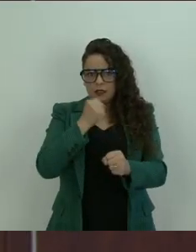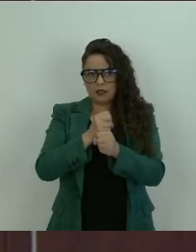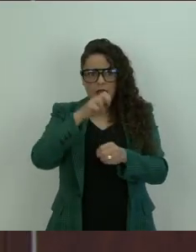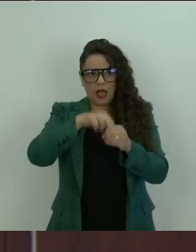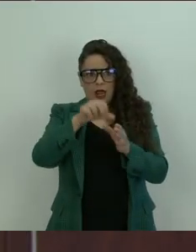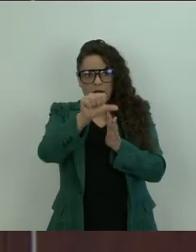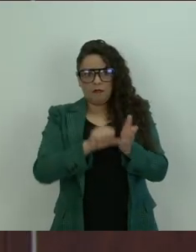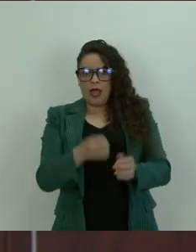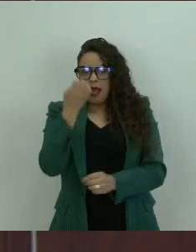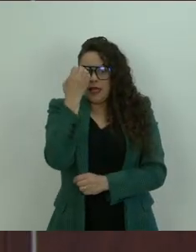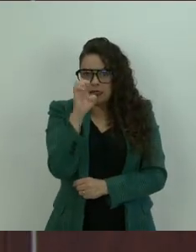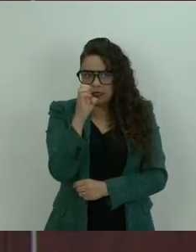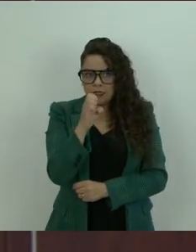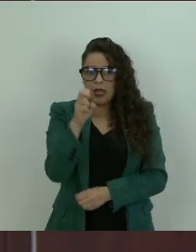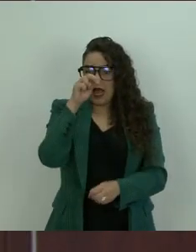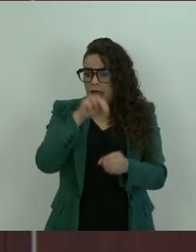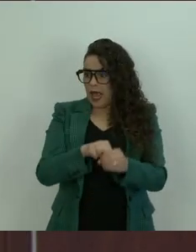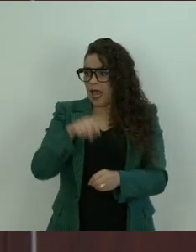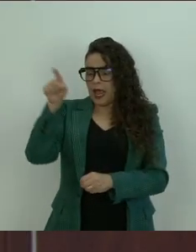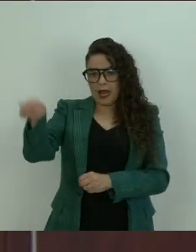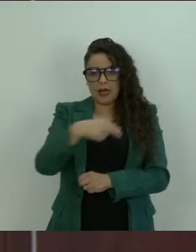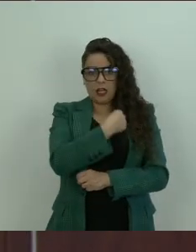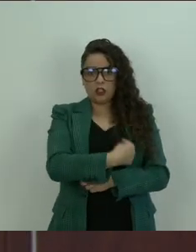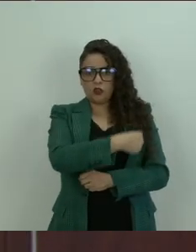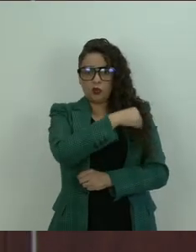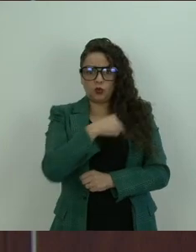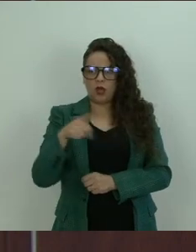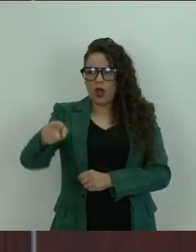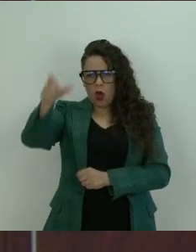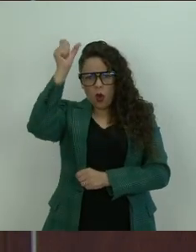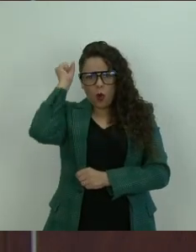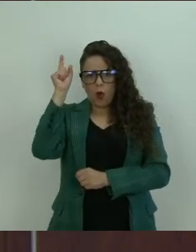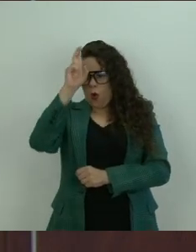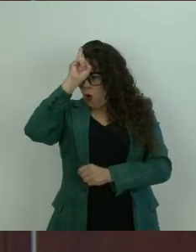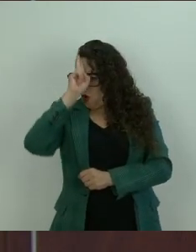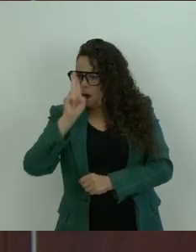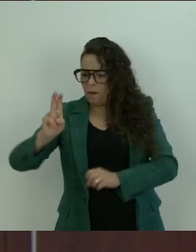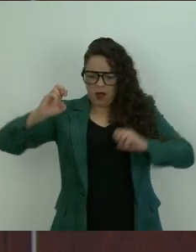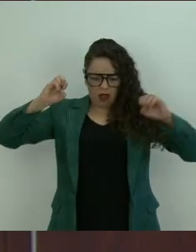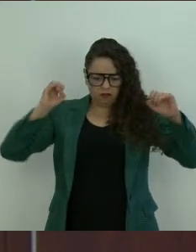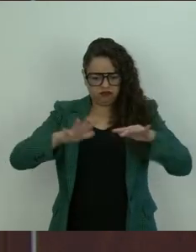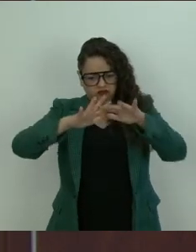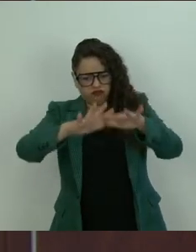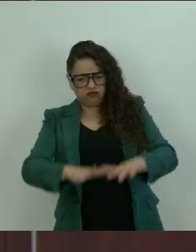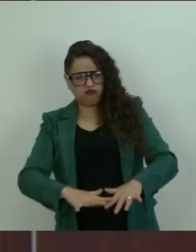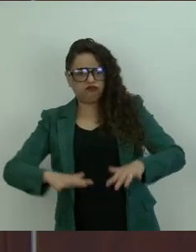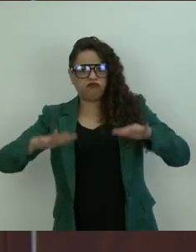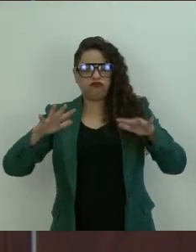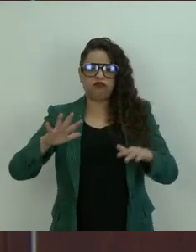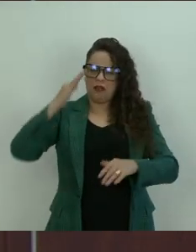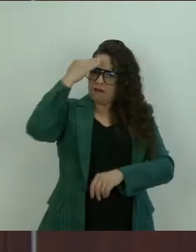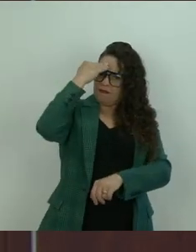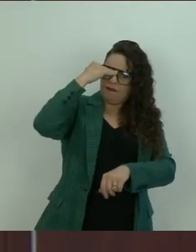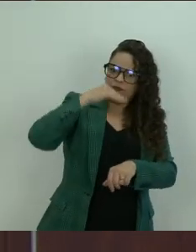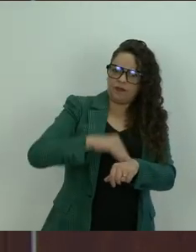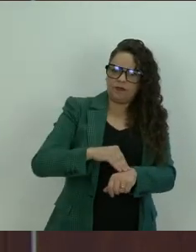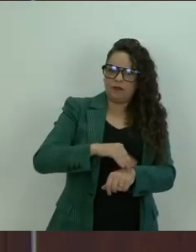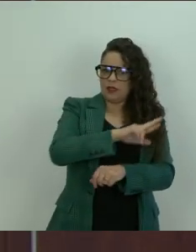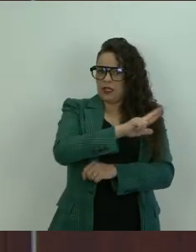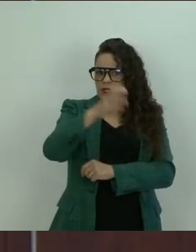homenaje en Ginebra y ningún homenaje en México. Es una cosa verdaderamente increíble cómo quedan muchas